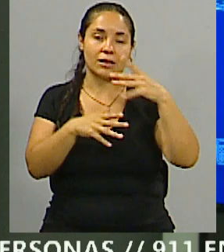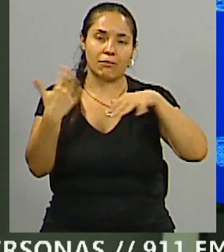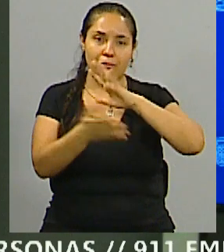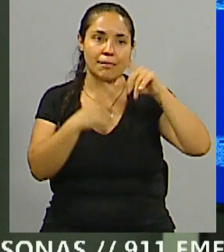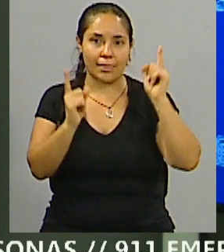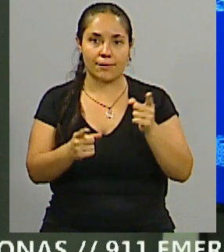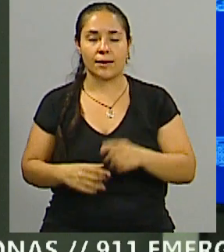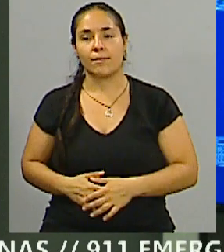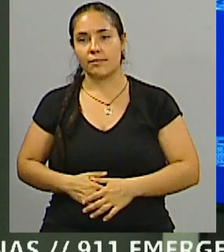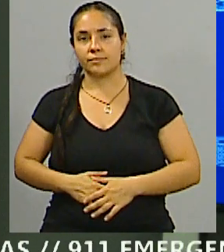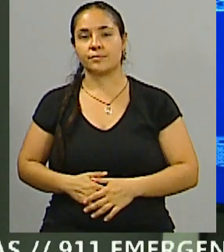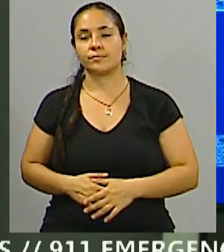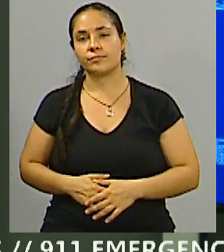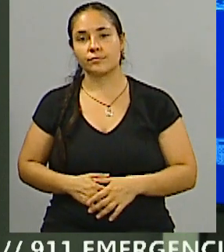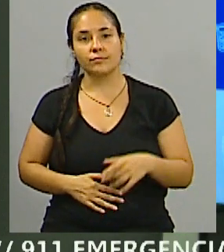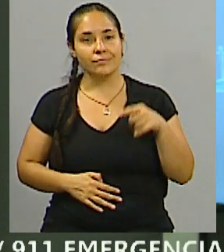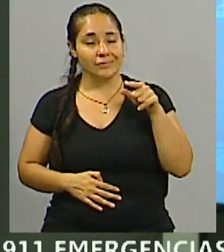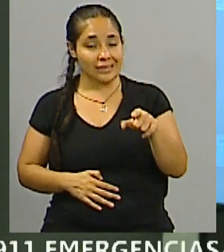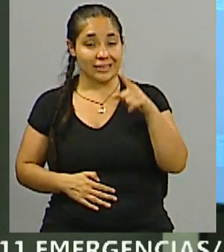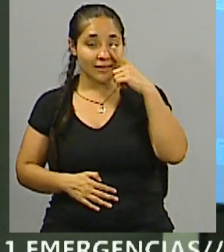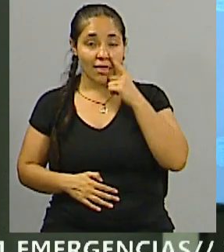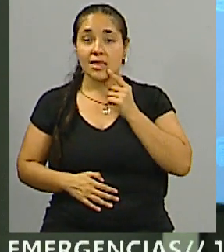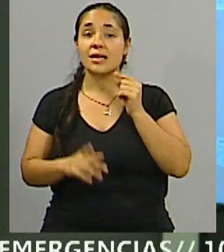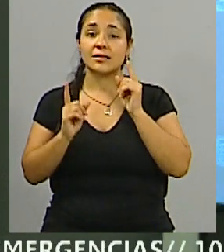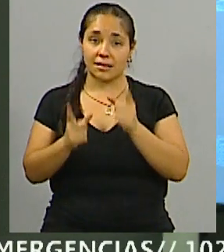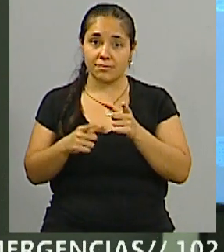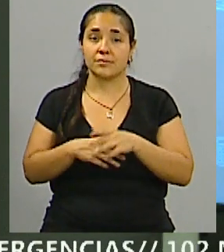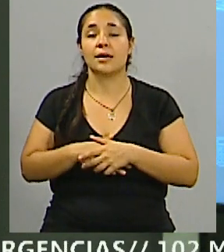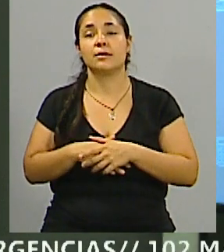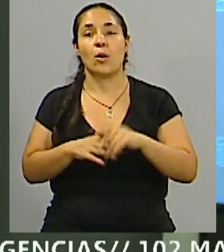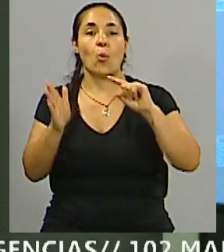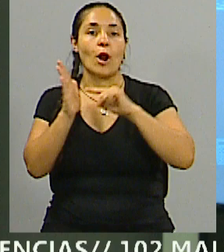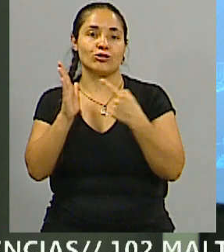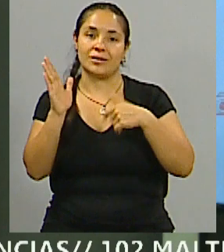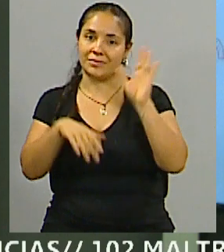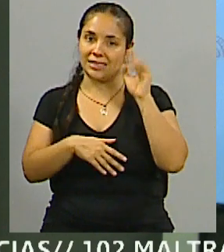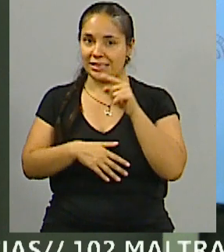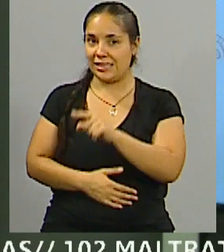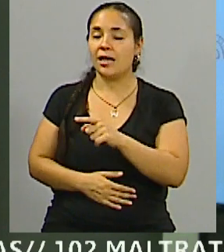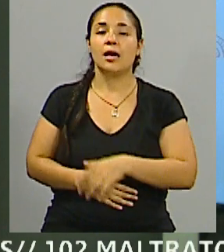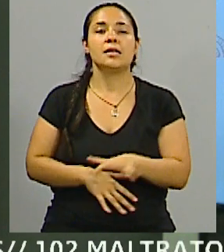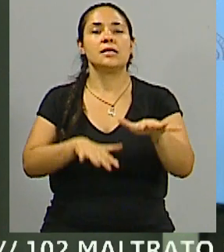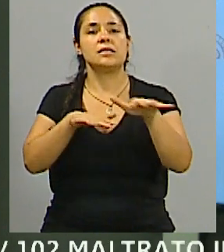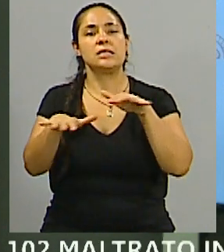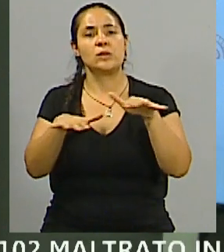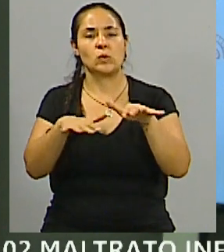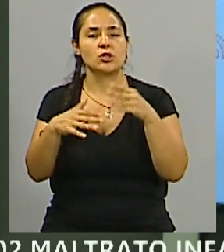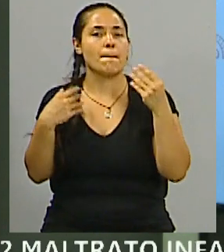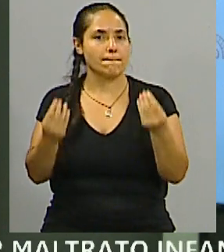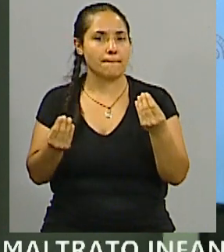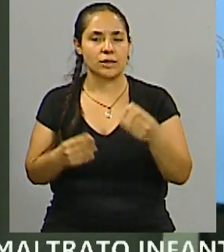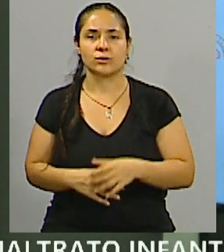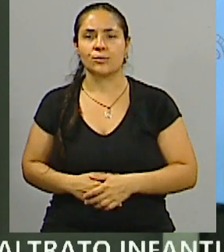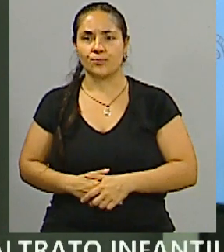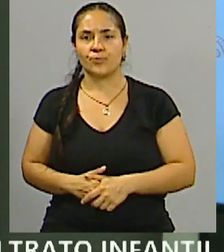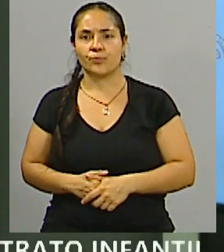Ahora, doctora, ese mismo día se dieron, sobre todo en Buenos Aires, por supuesto, situaciones, por ejemplo,